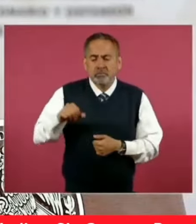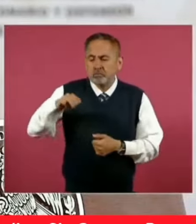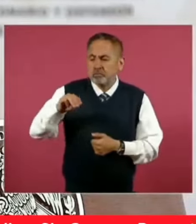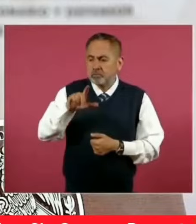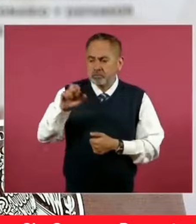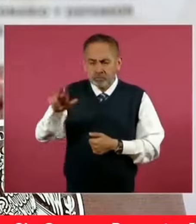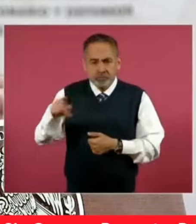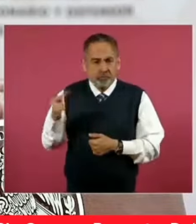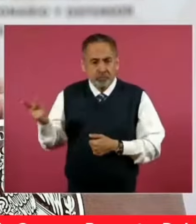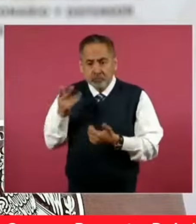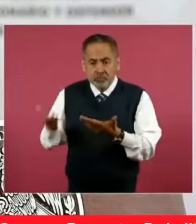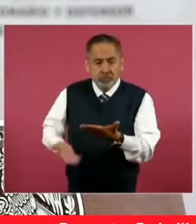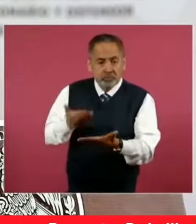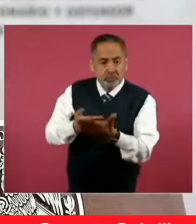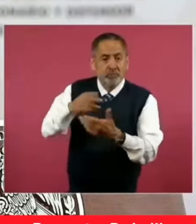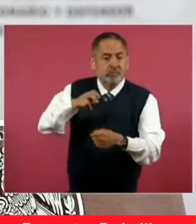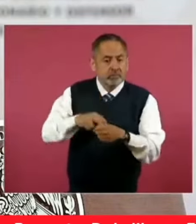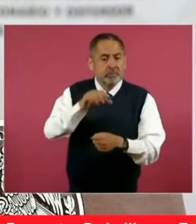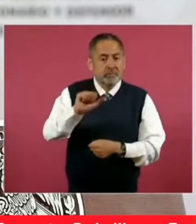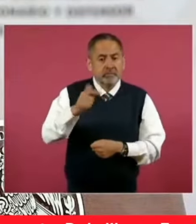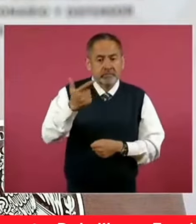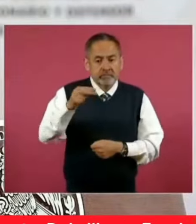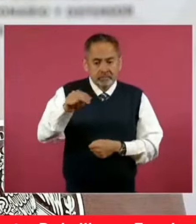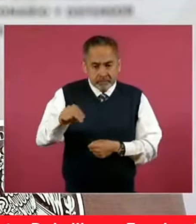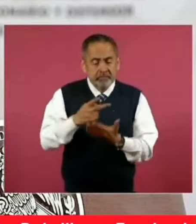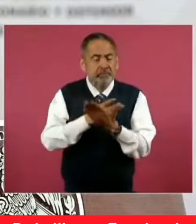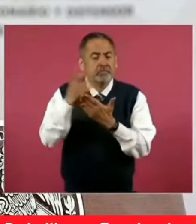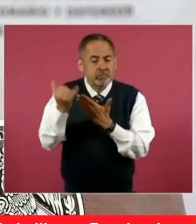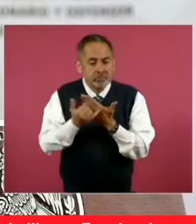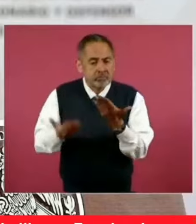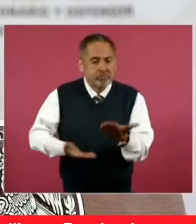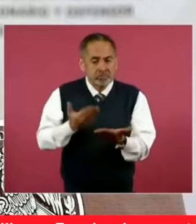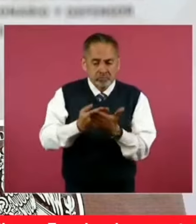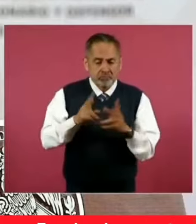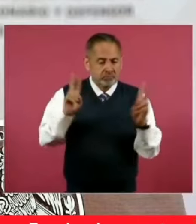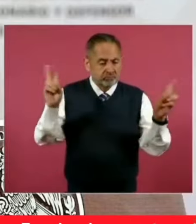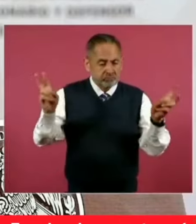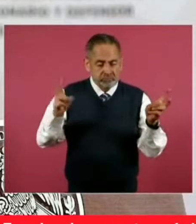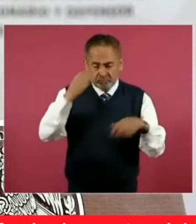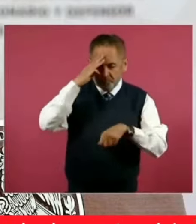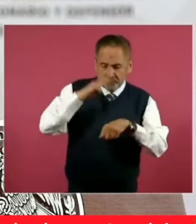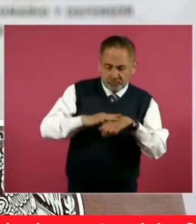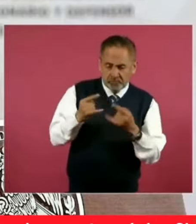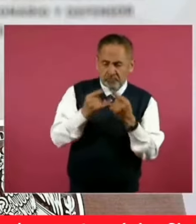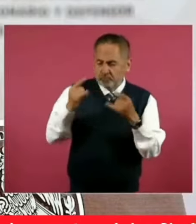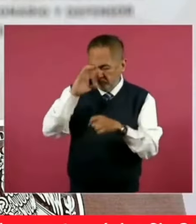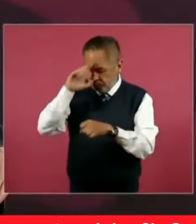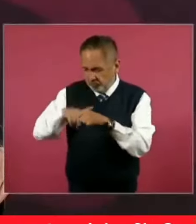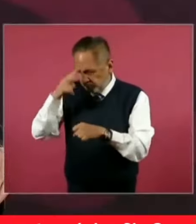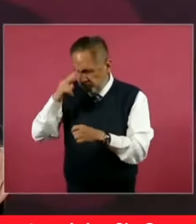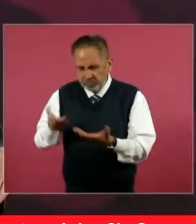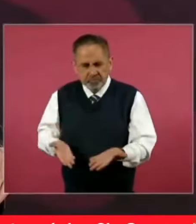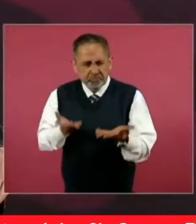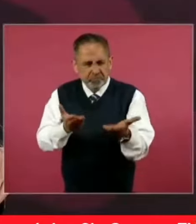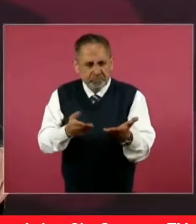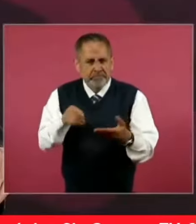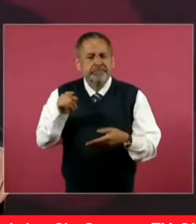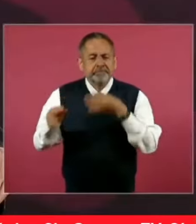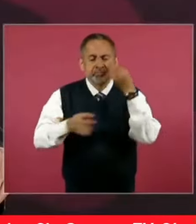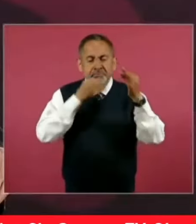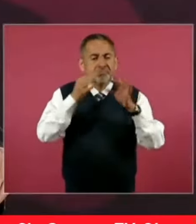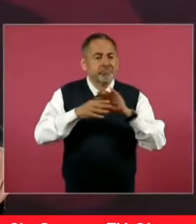Müller presentaron en el Archivo General de la Nación el proyecto Memoria Histórica y Cultural de México. En ese evento anunciaron